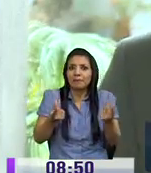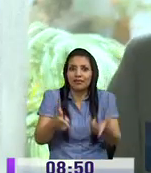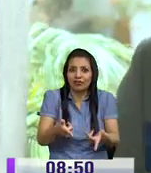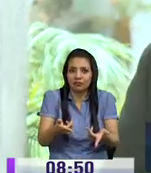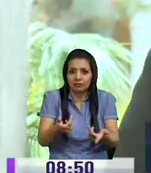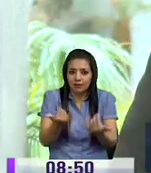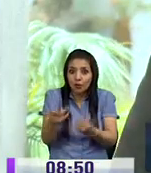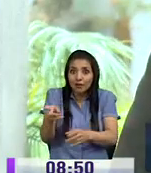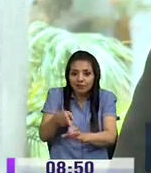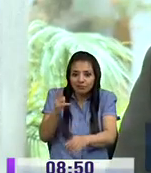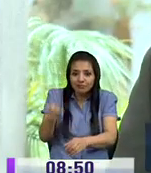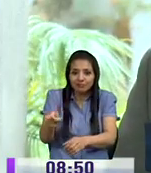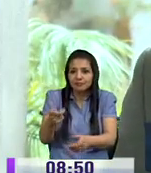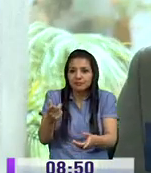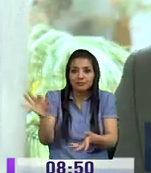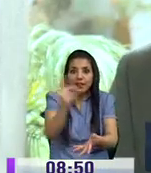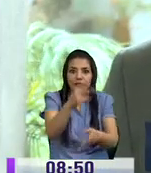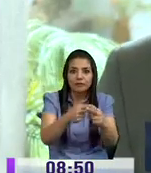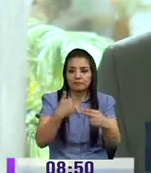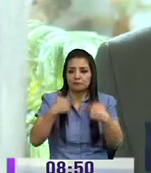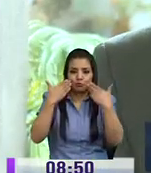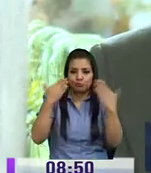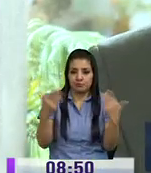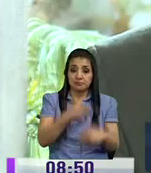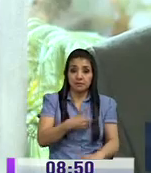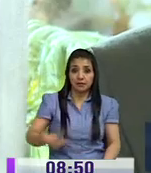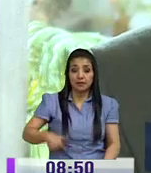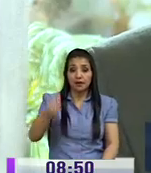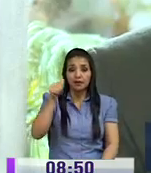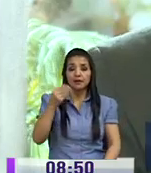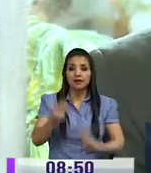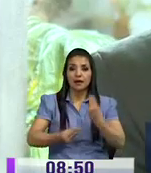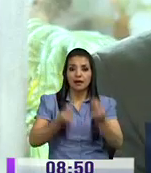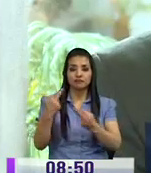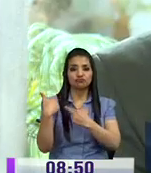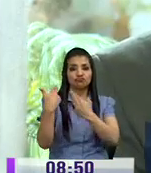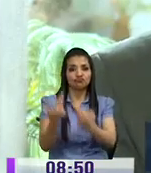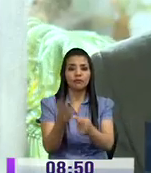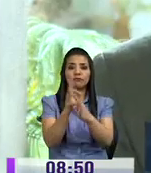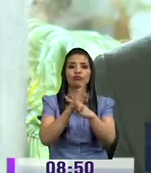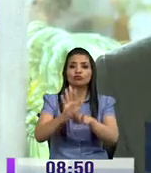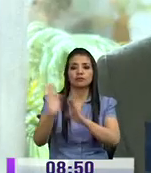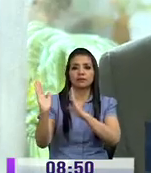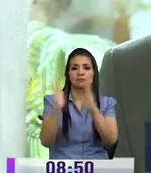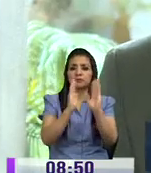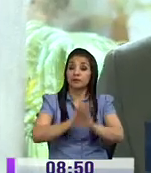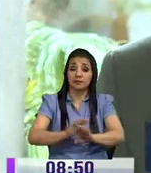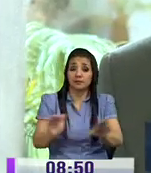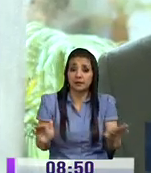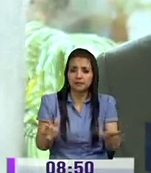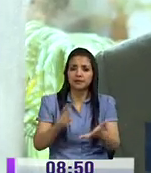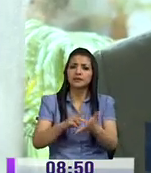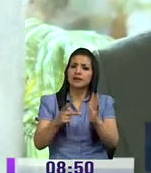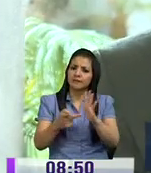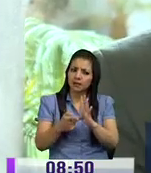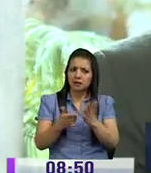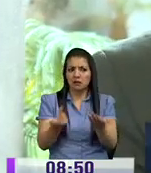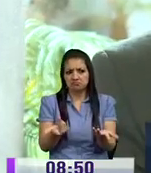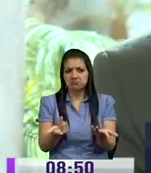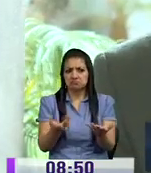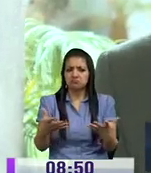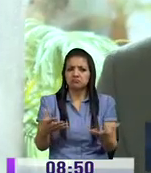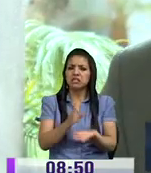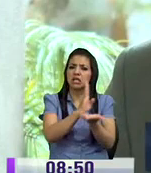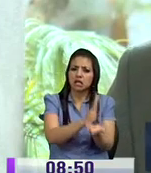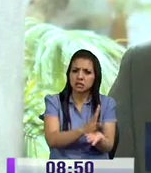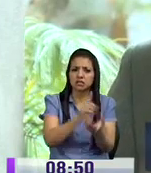porque se acaba de recibir la renuncia. El presidente lo que hizo ayer es simplemente encomendar las funciones. Eso garantiza a los usuarios de la seguridad